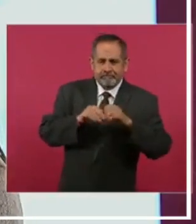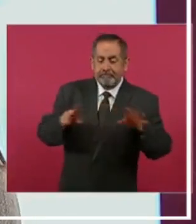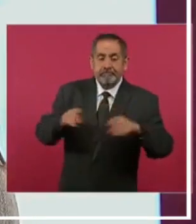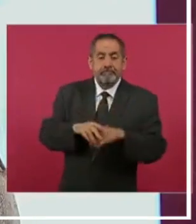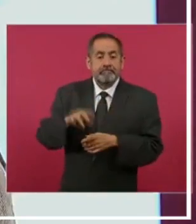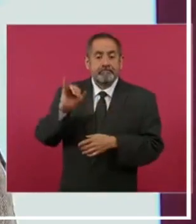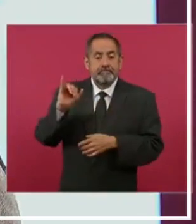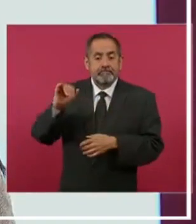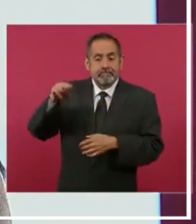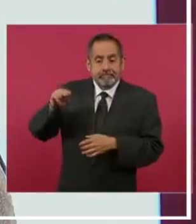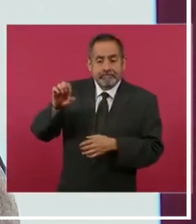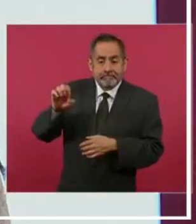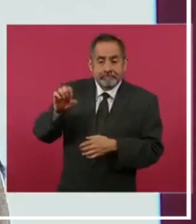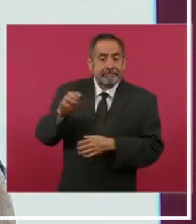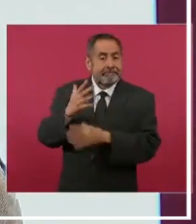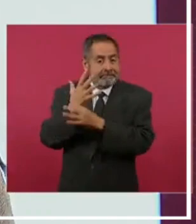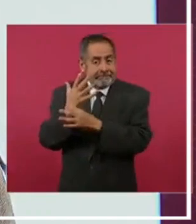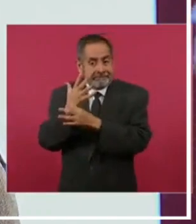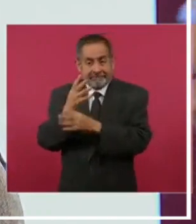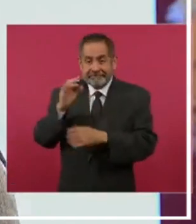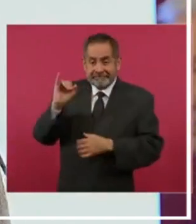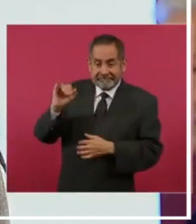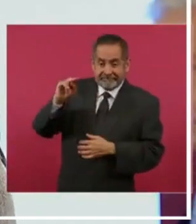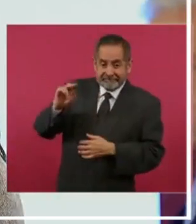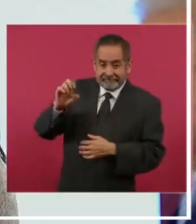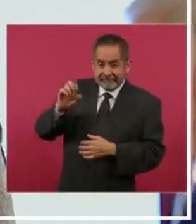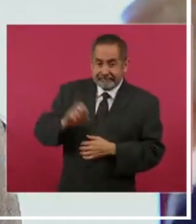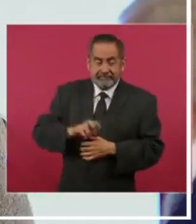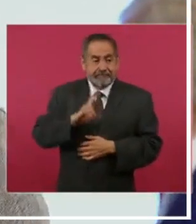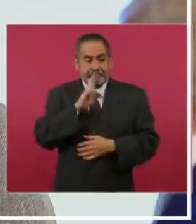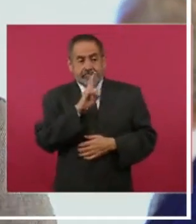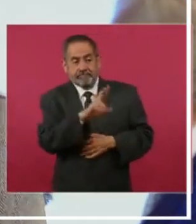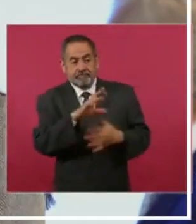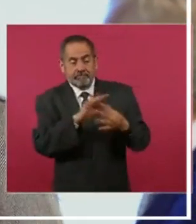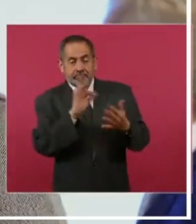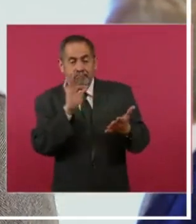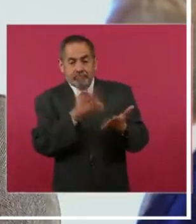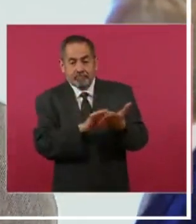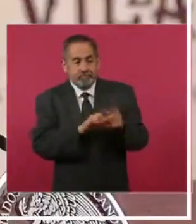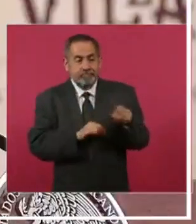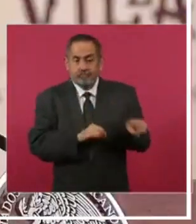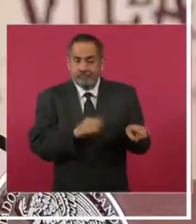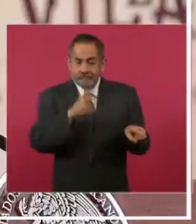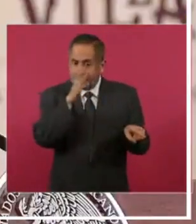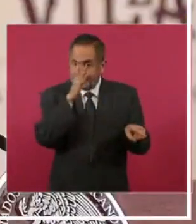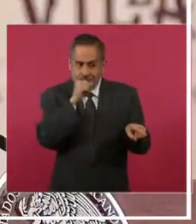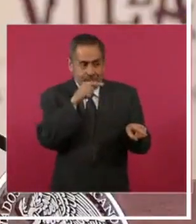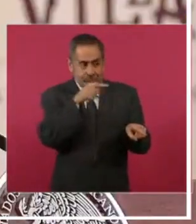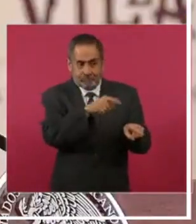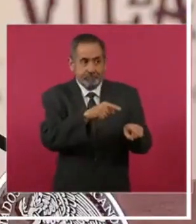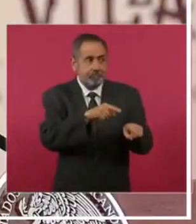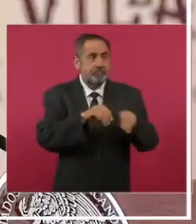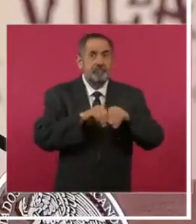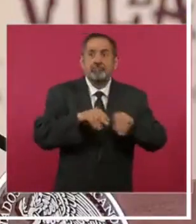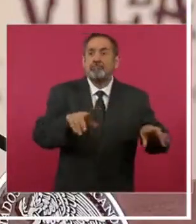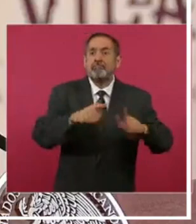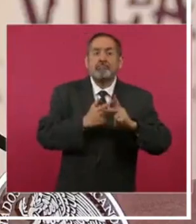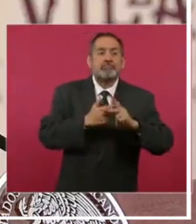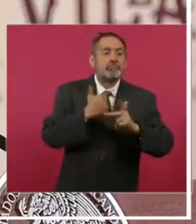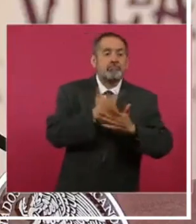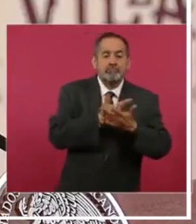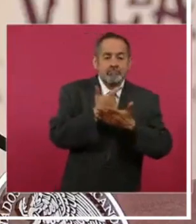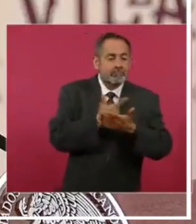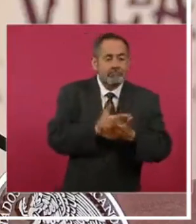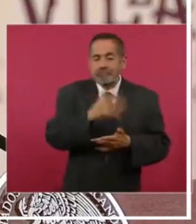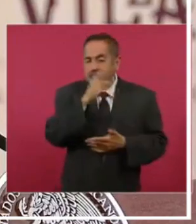el INE, el INE, el Instituto Nacional Electoral, respondió puntualizando que no se permite la publicación de encuestas, conteos